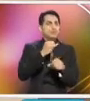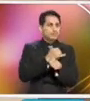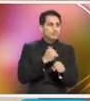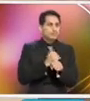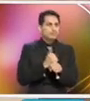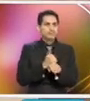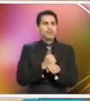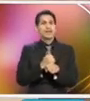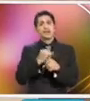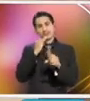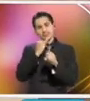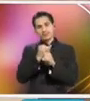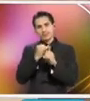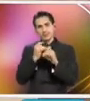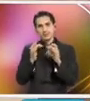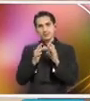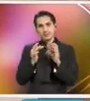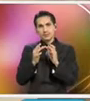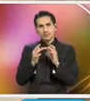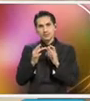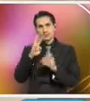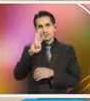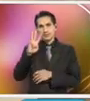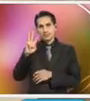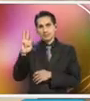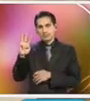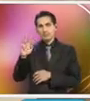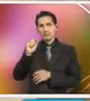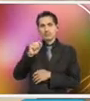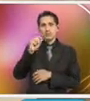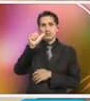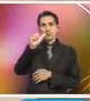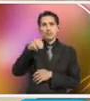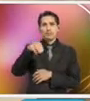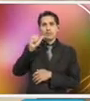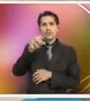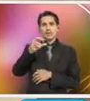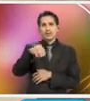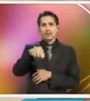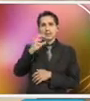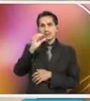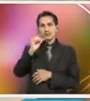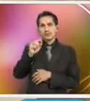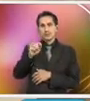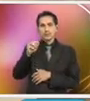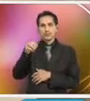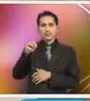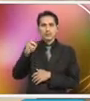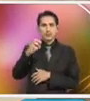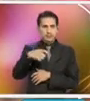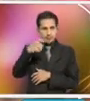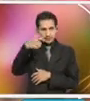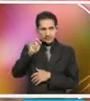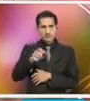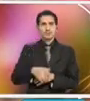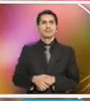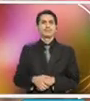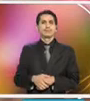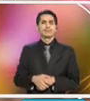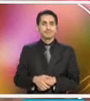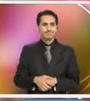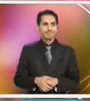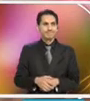de la sociedad civil, sí. Que vincula a gente que necesita ayuda, sí. Y la gente que puede dar esa ayuda para que la podamos canalizar de